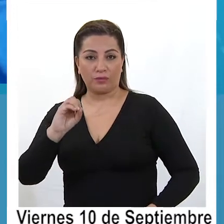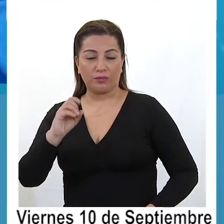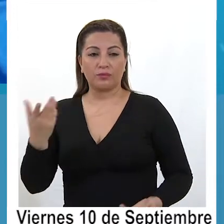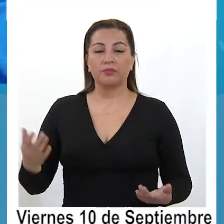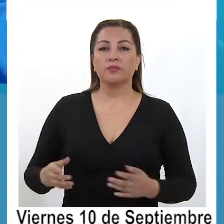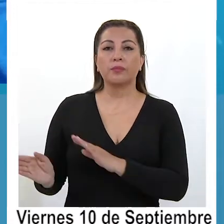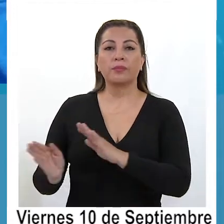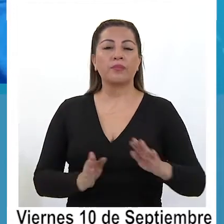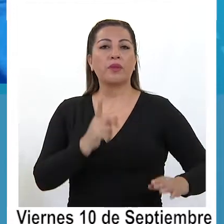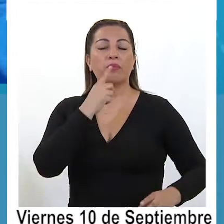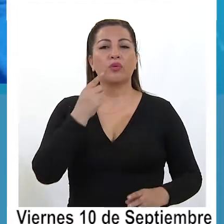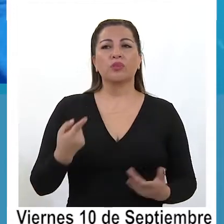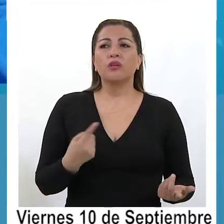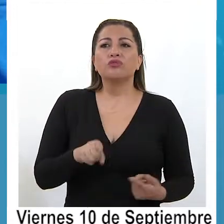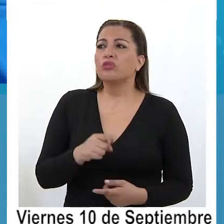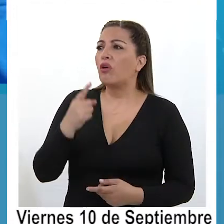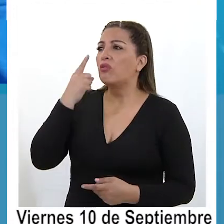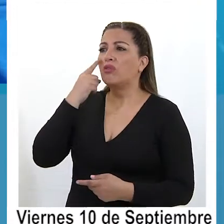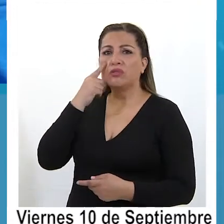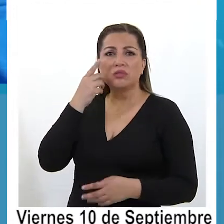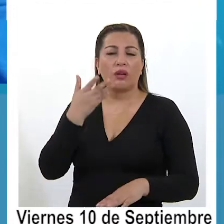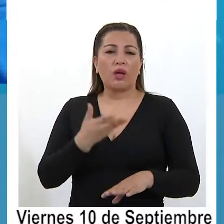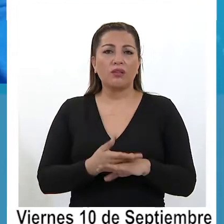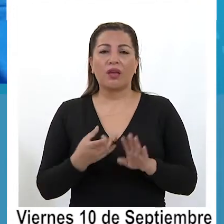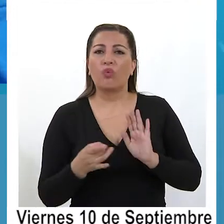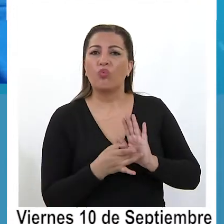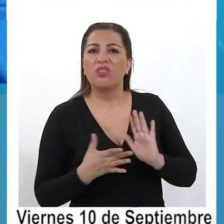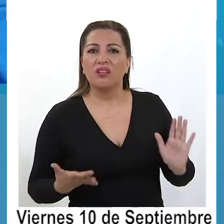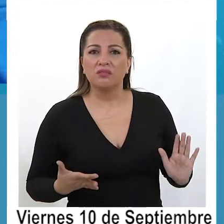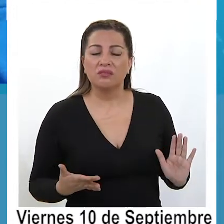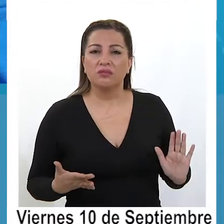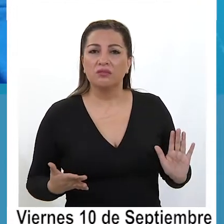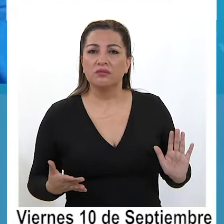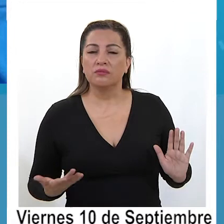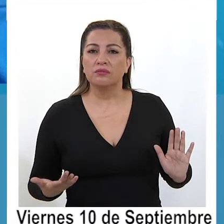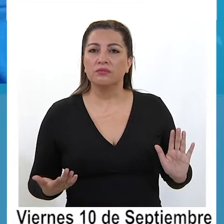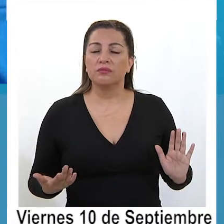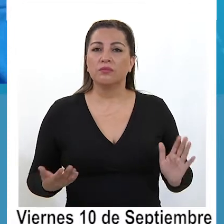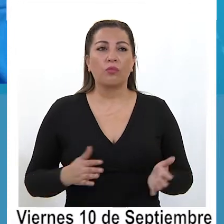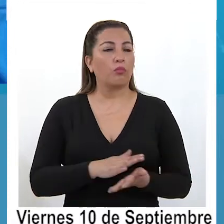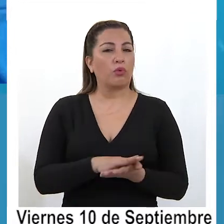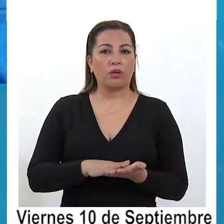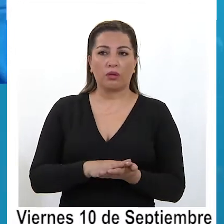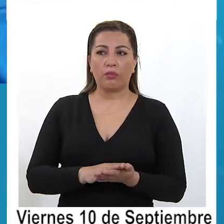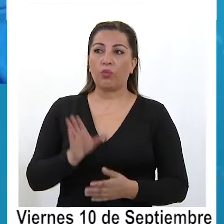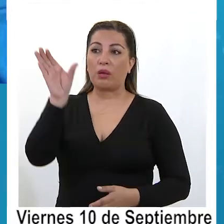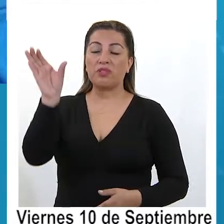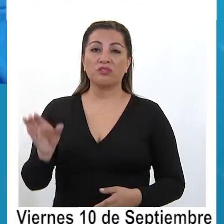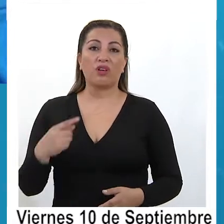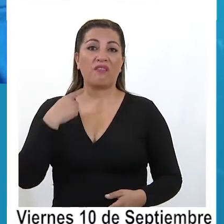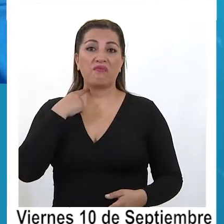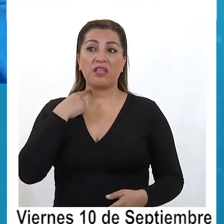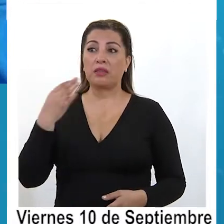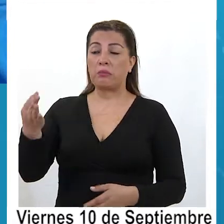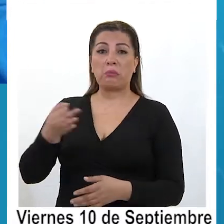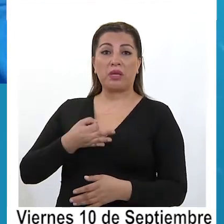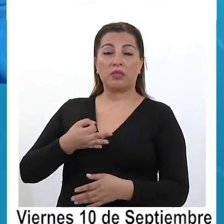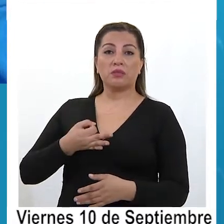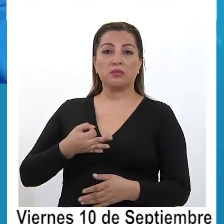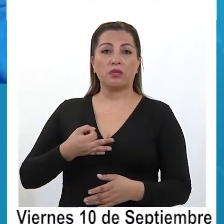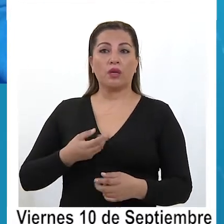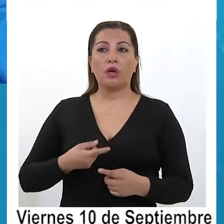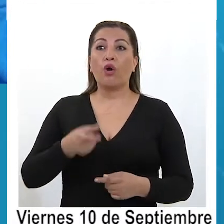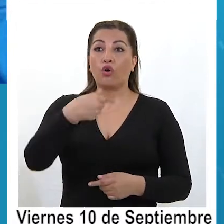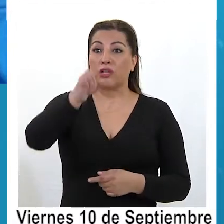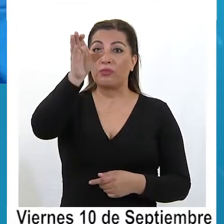¿Y cómo se logra identificar cuando hay un delito de tráfico de migrantes? Basta, por ejemplo, con que una de las víctimas diga que le pagó a